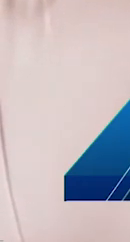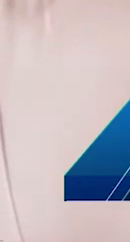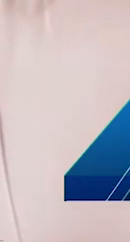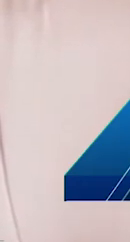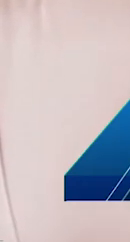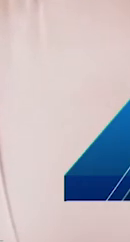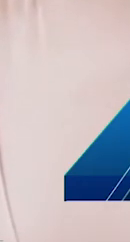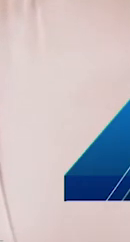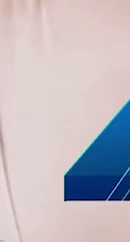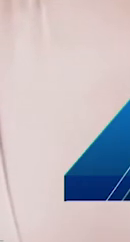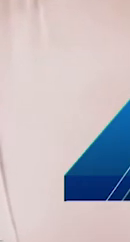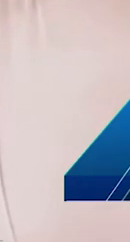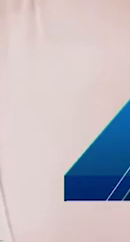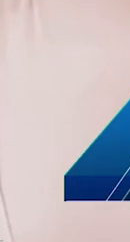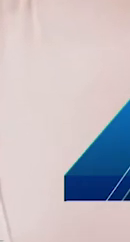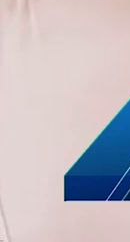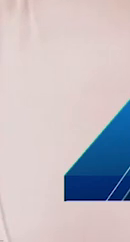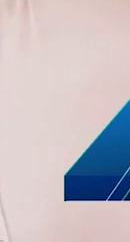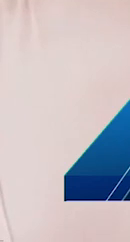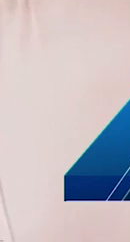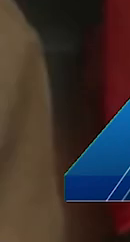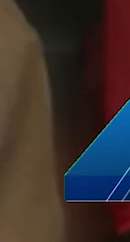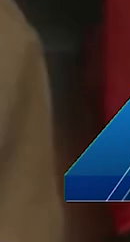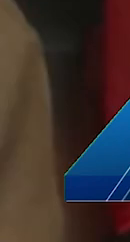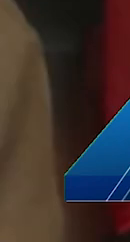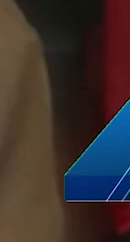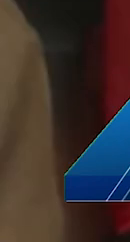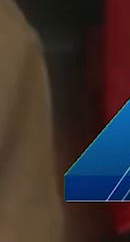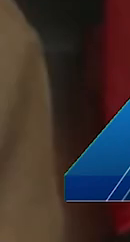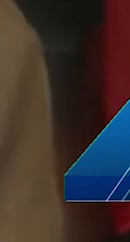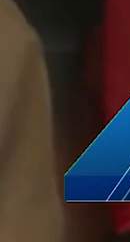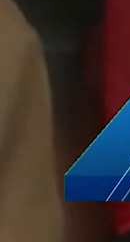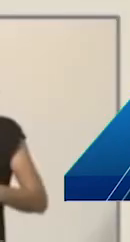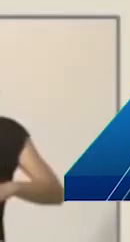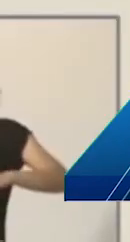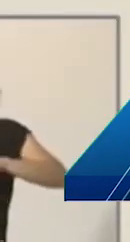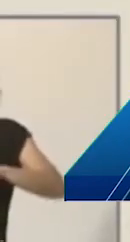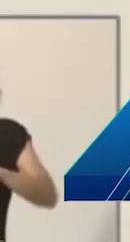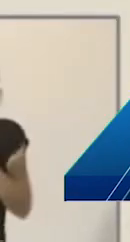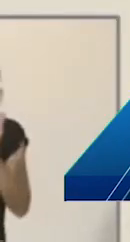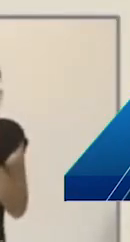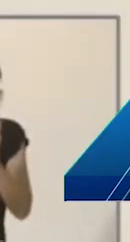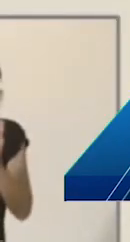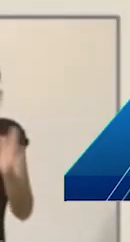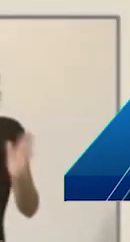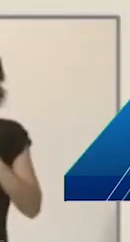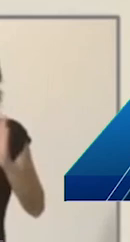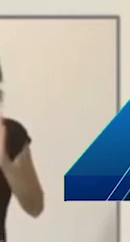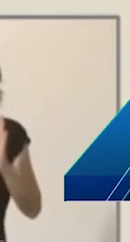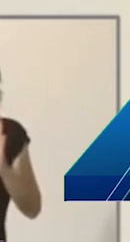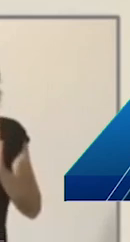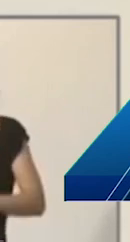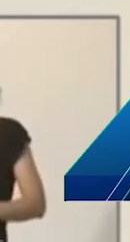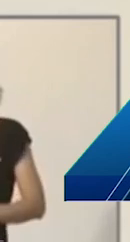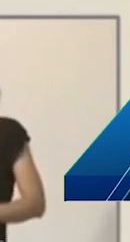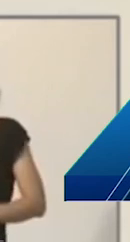estas son las circunstancias en las cuales Gabriela Bravo dijo eso de a mí, si afectase